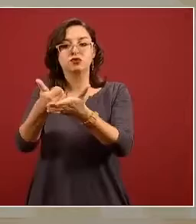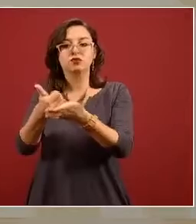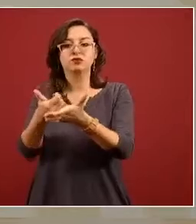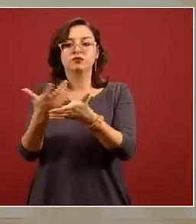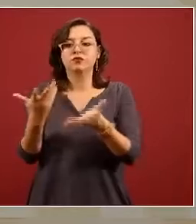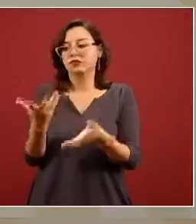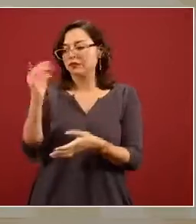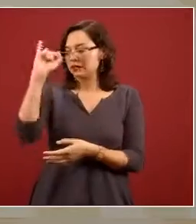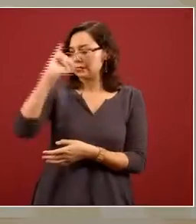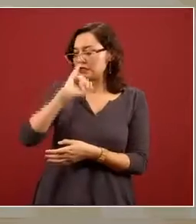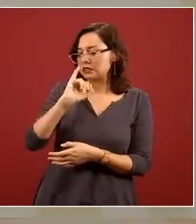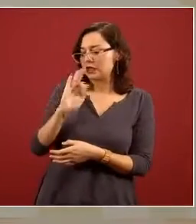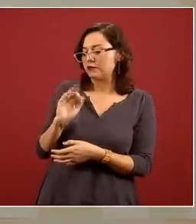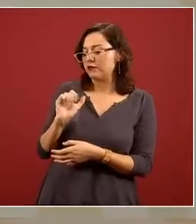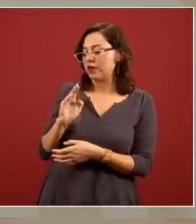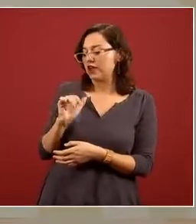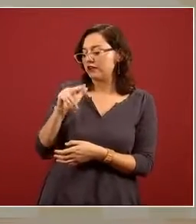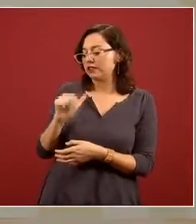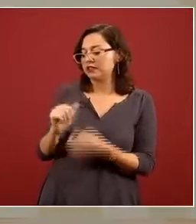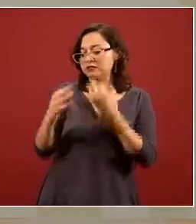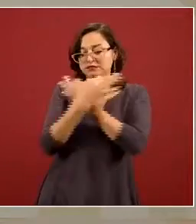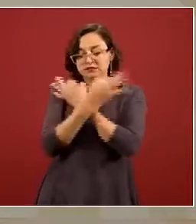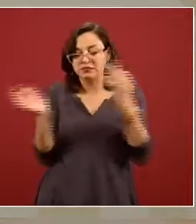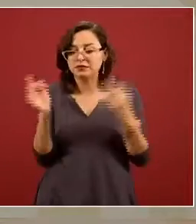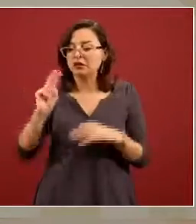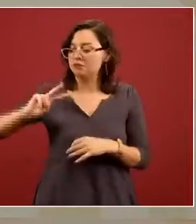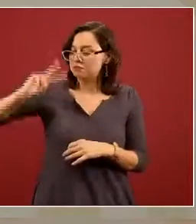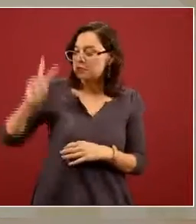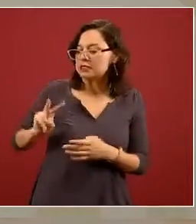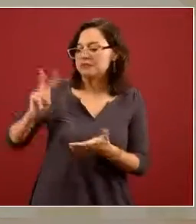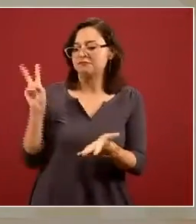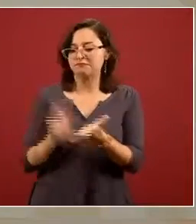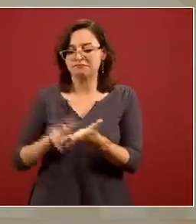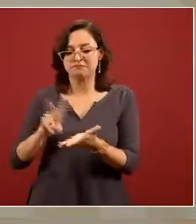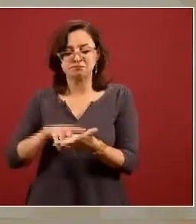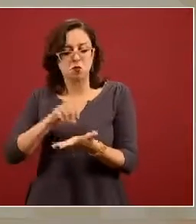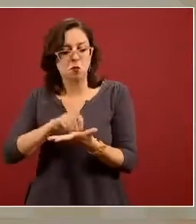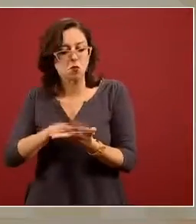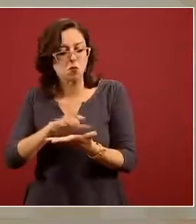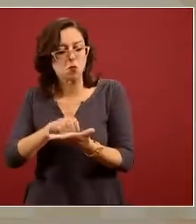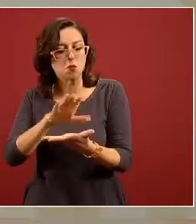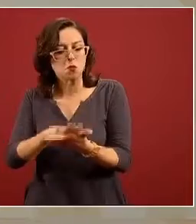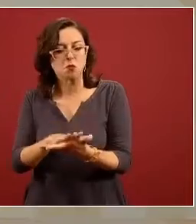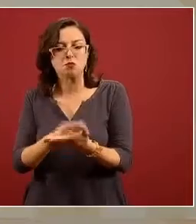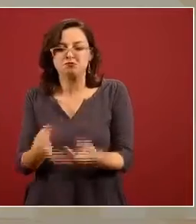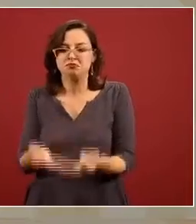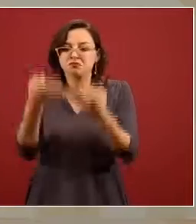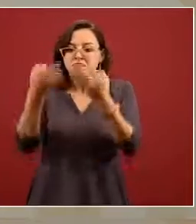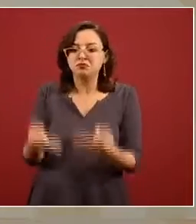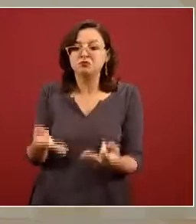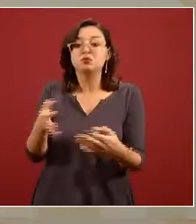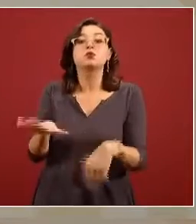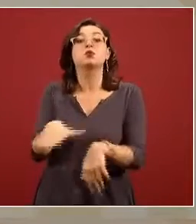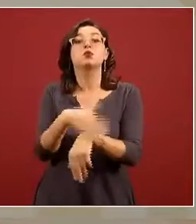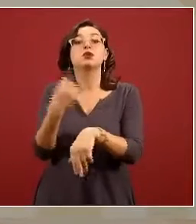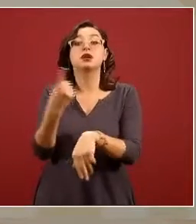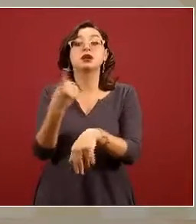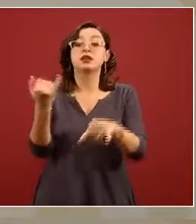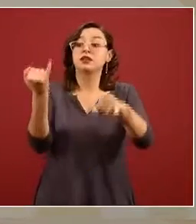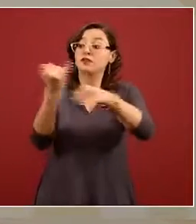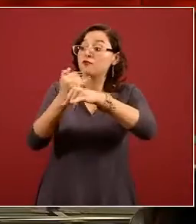jefa Fabiana, a transmitir un mensaje verídico, válido, bien documentado, porque eso ayuda a ir